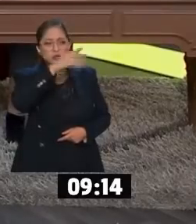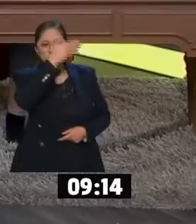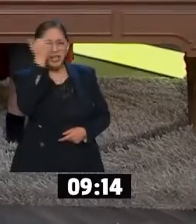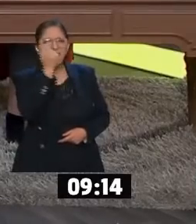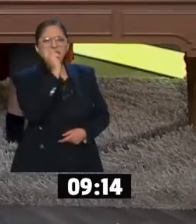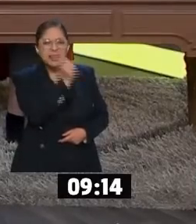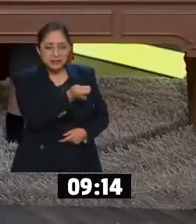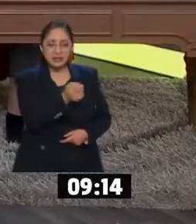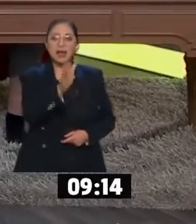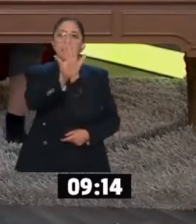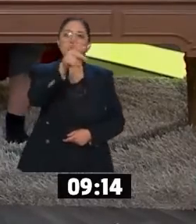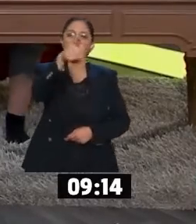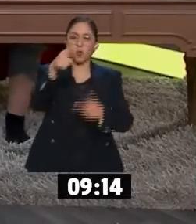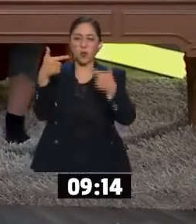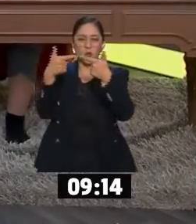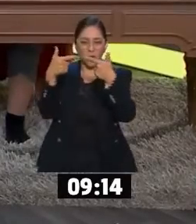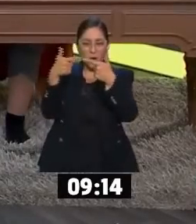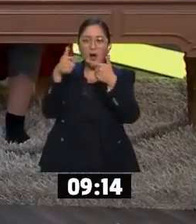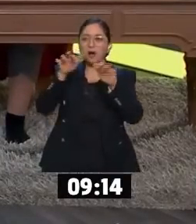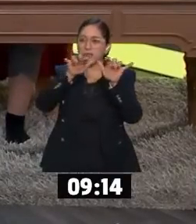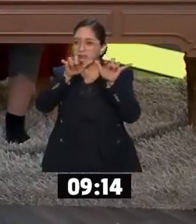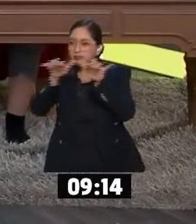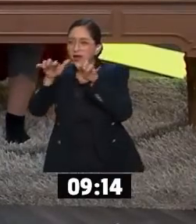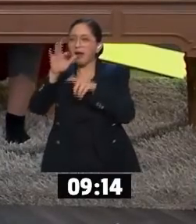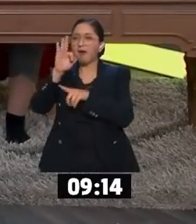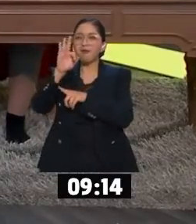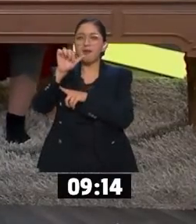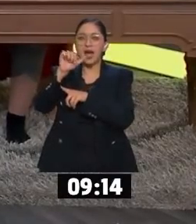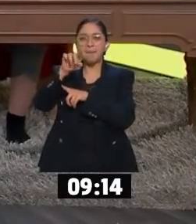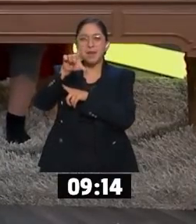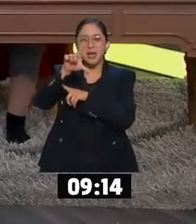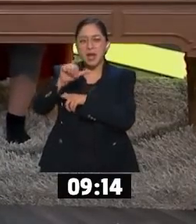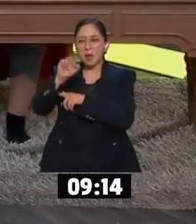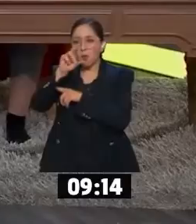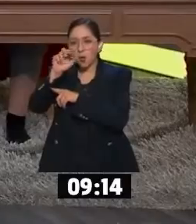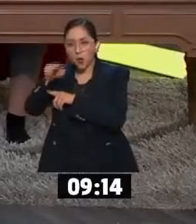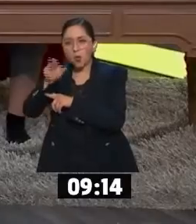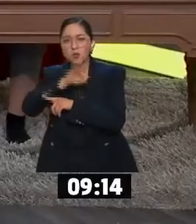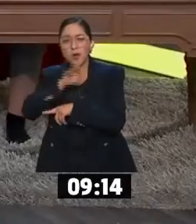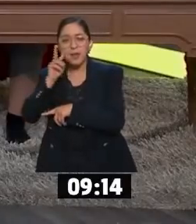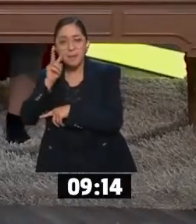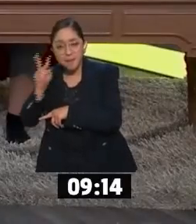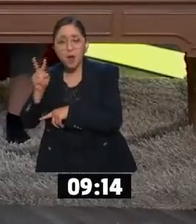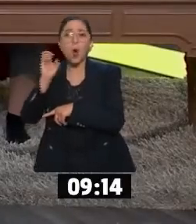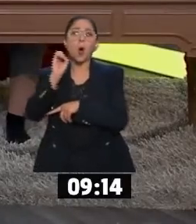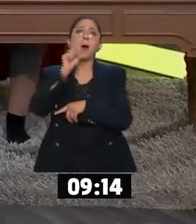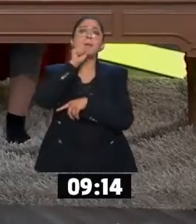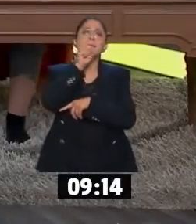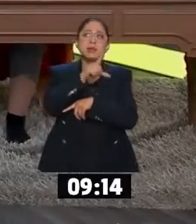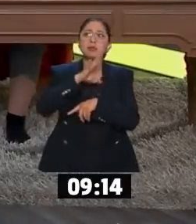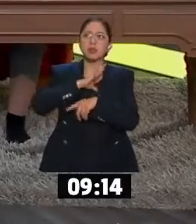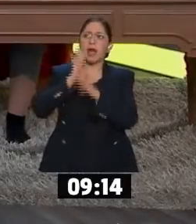ojalá consigan las compilaciones Sí, que ya están está todavía en las en librerías. Porrúa.